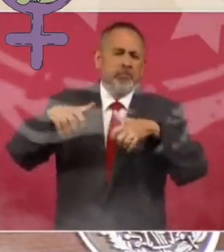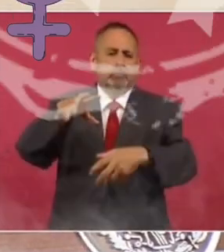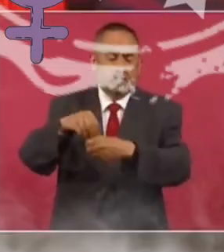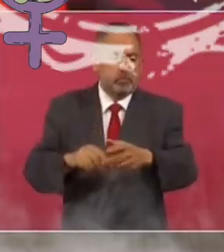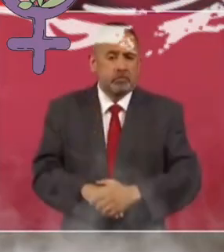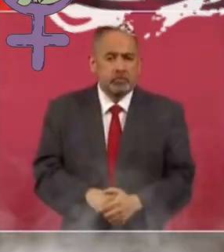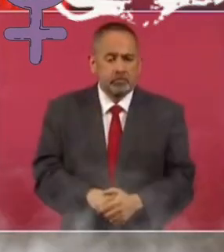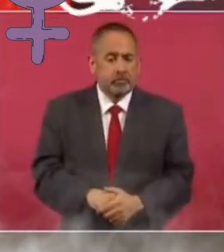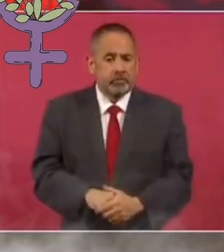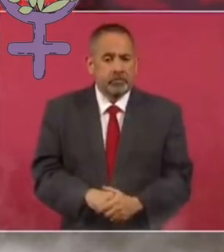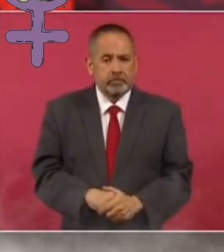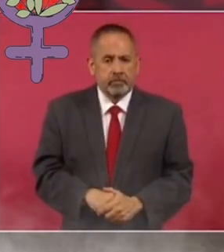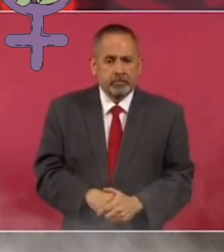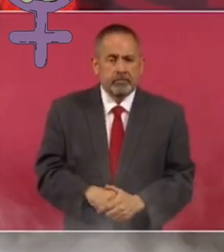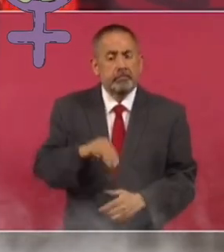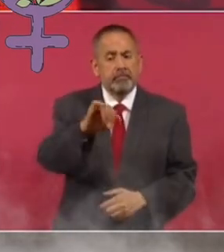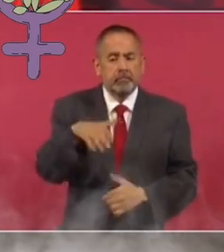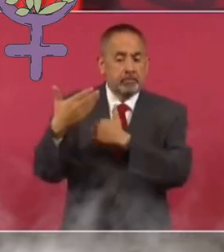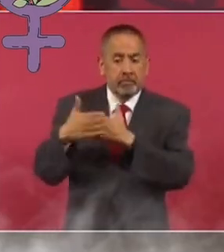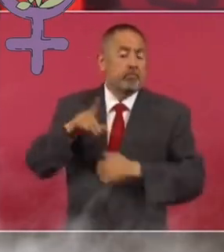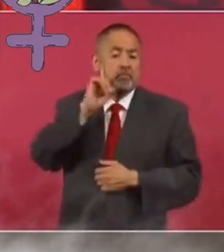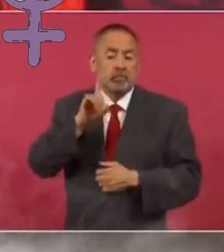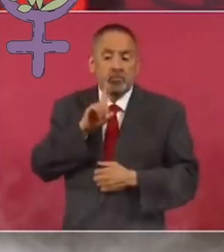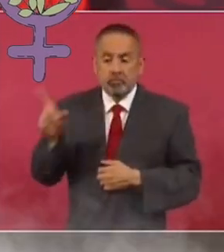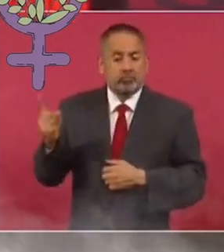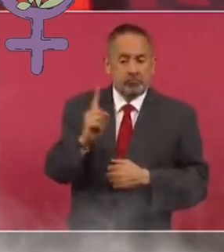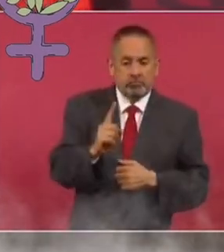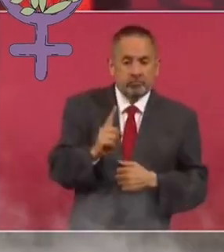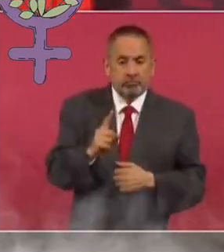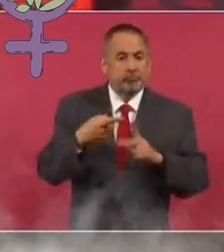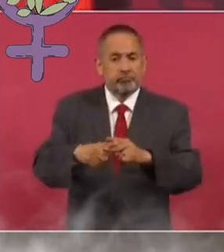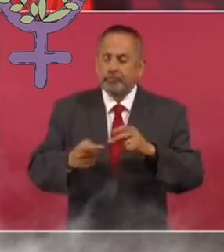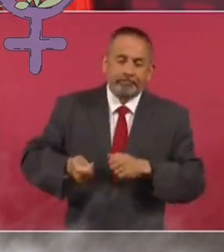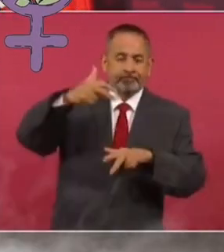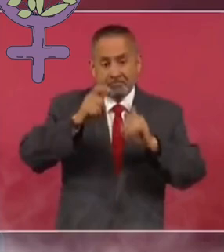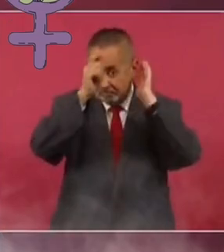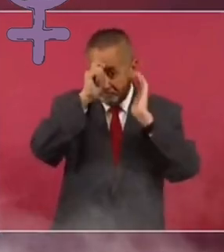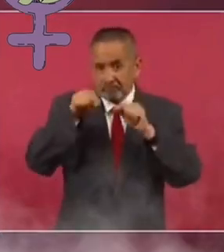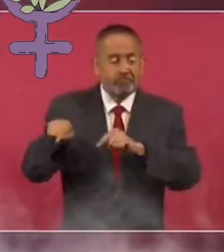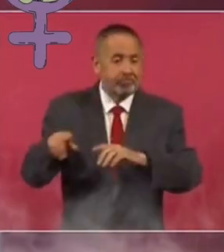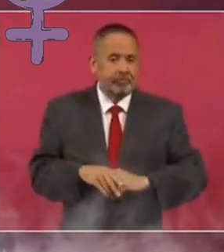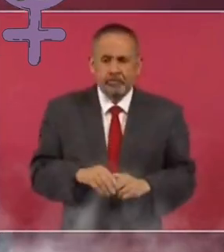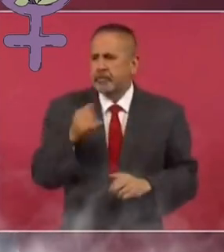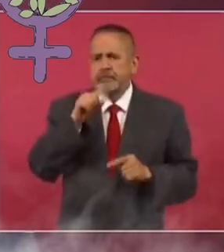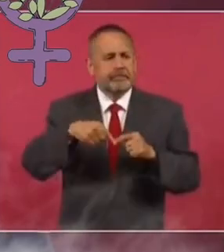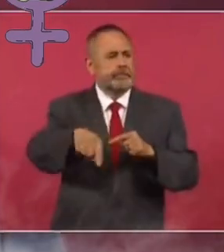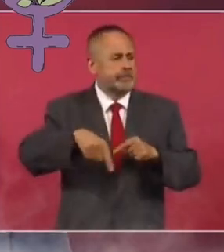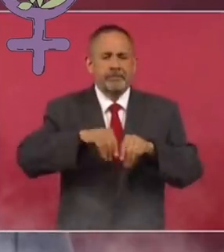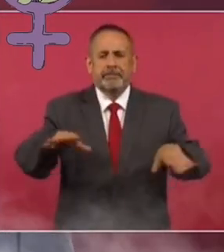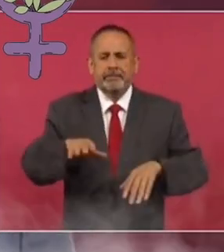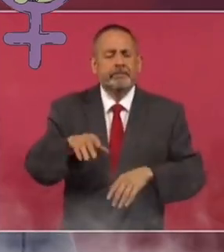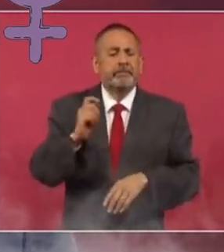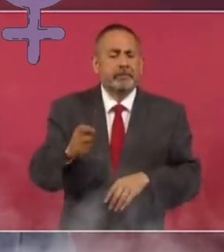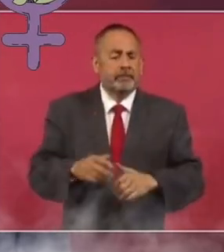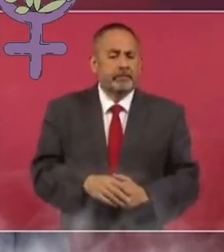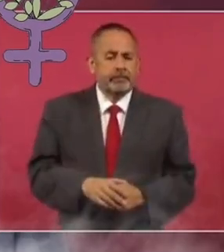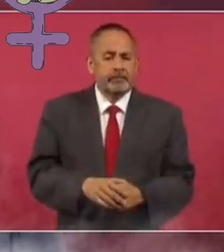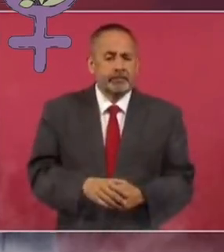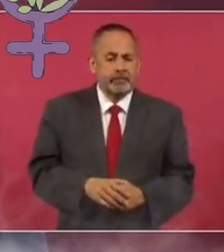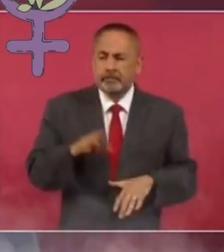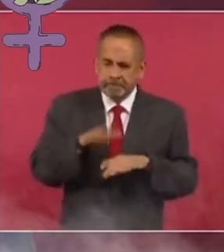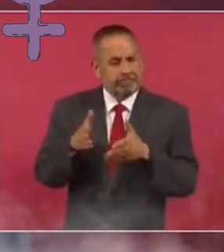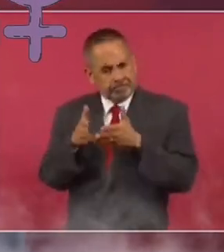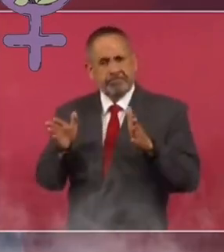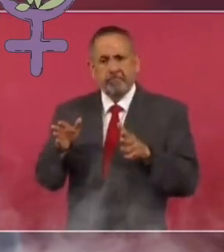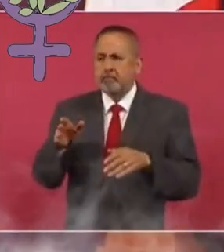Sí, va a ser una mujer la que va a conducir el primer tren en mayo. En estos días se da a conocer la mayor